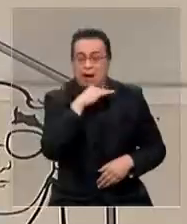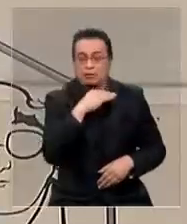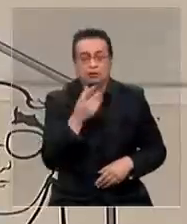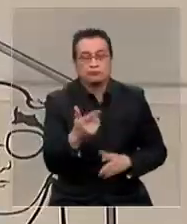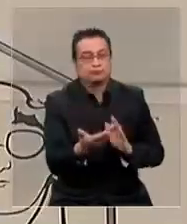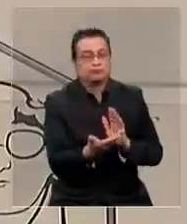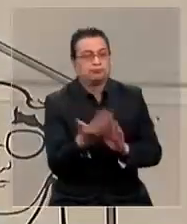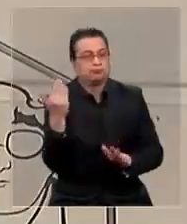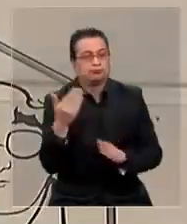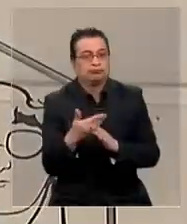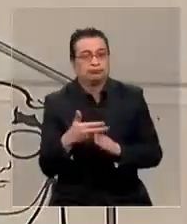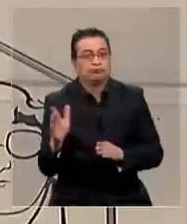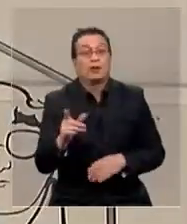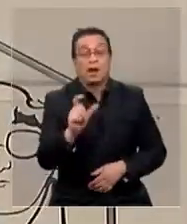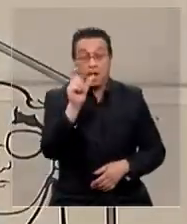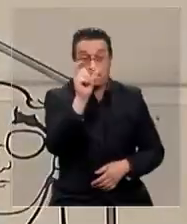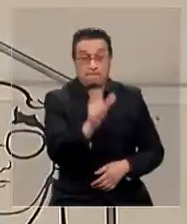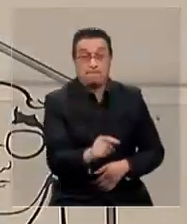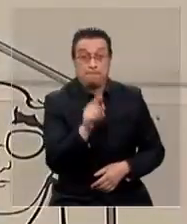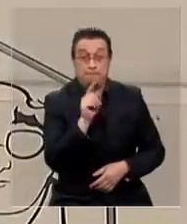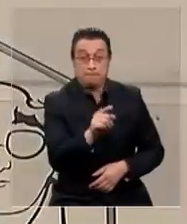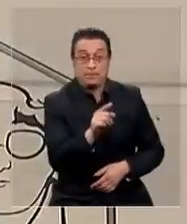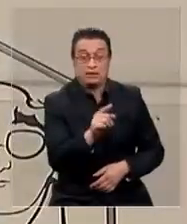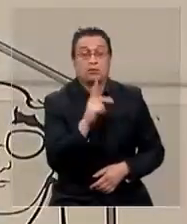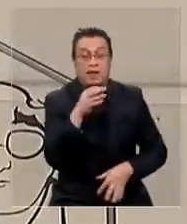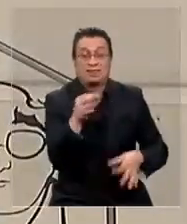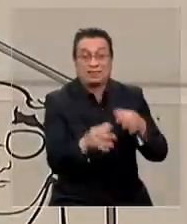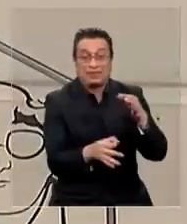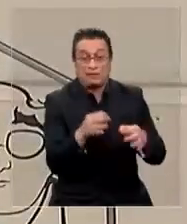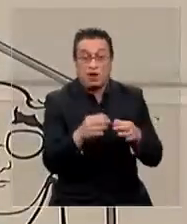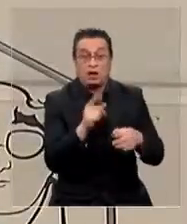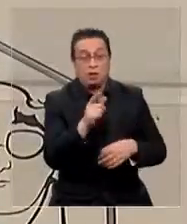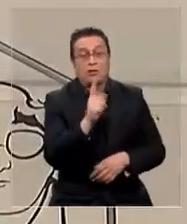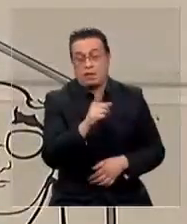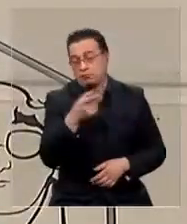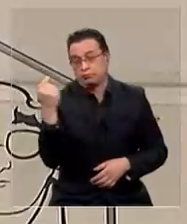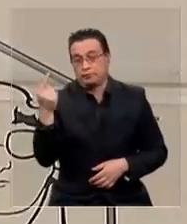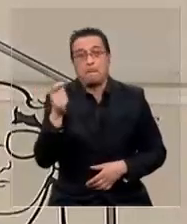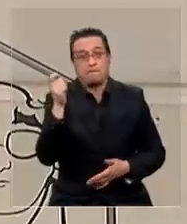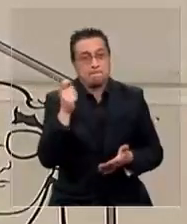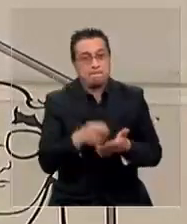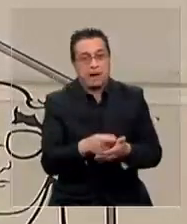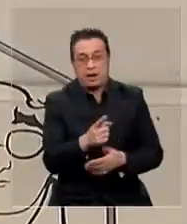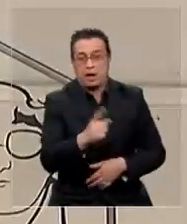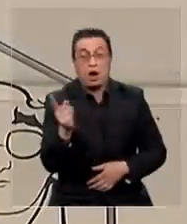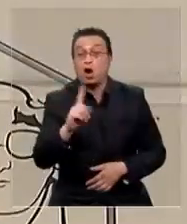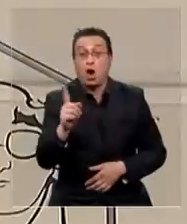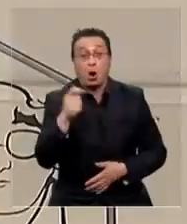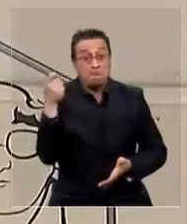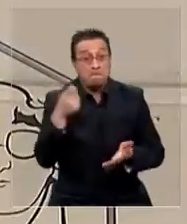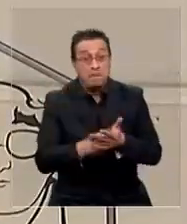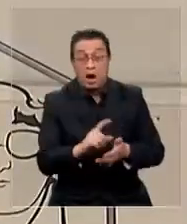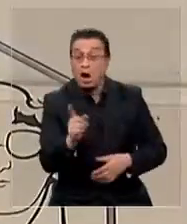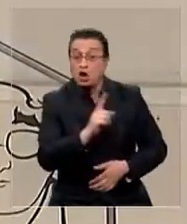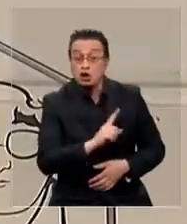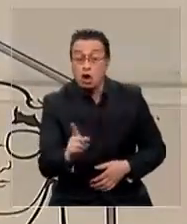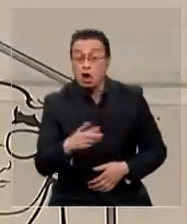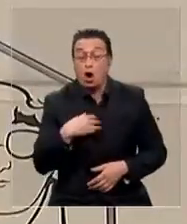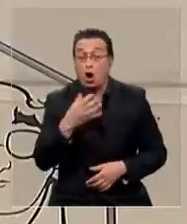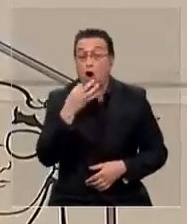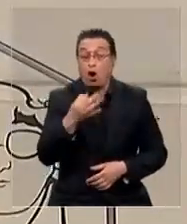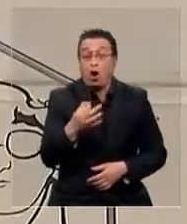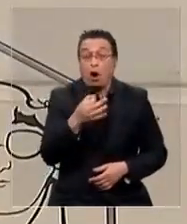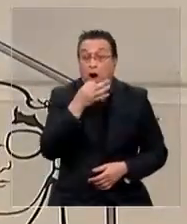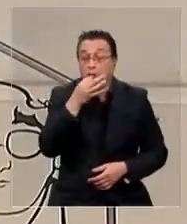donde la persona es por el tribunal llamada que vaya a pagar y si no paga o no presenta una